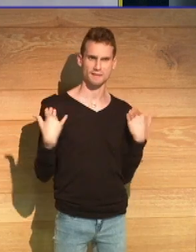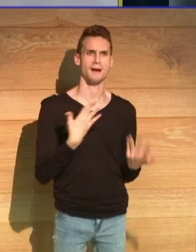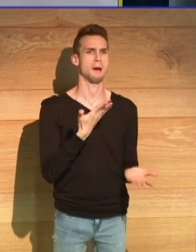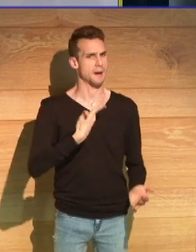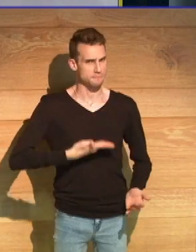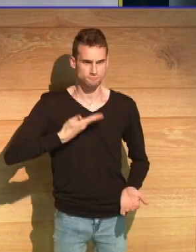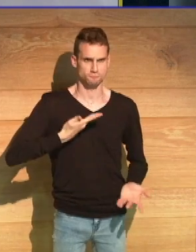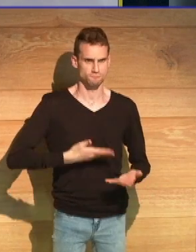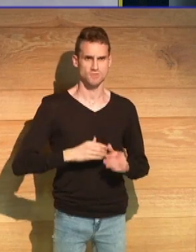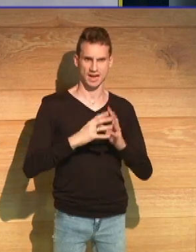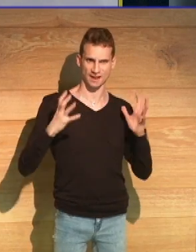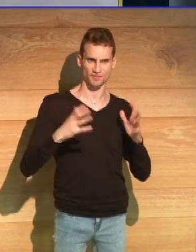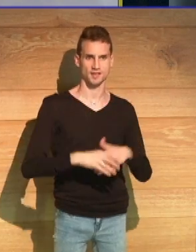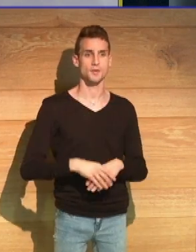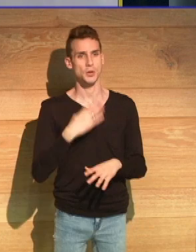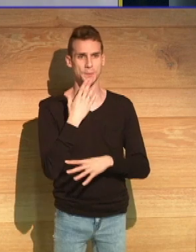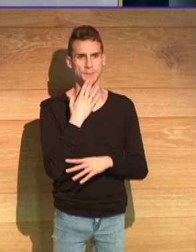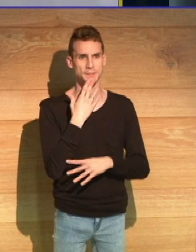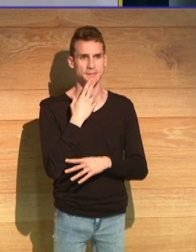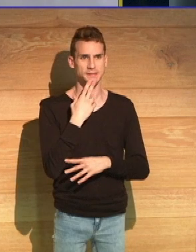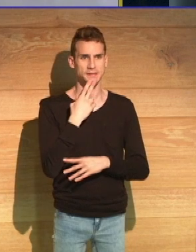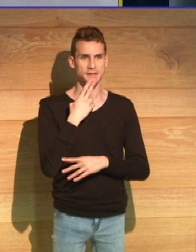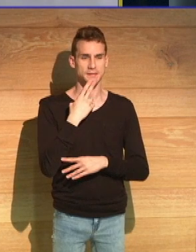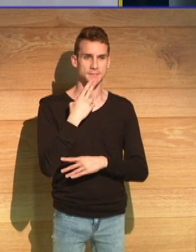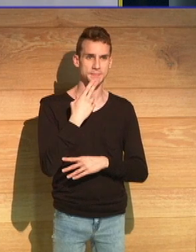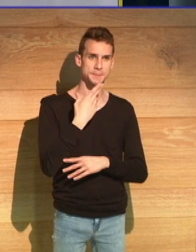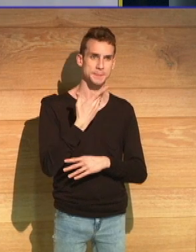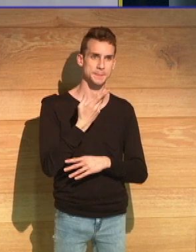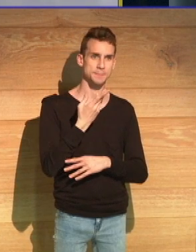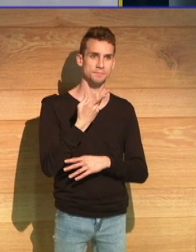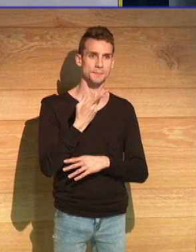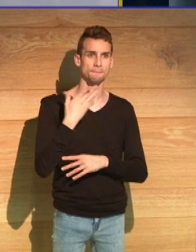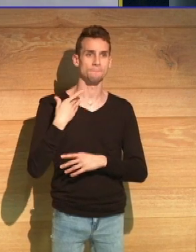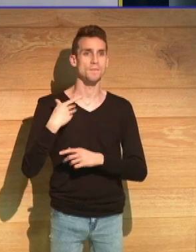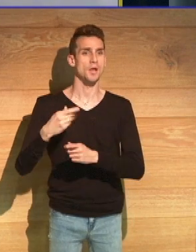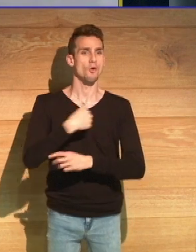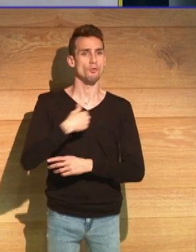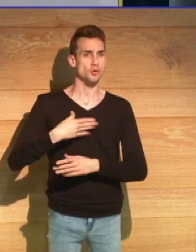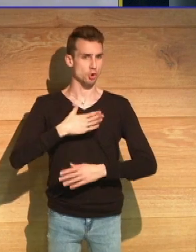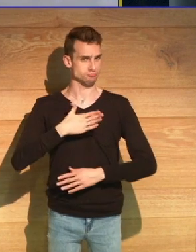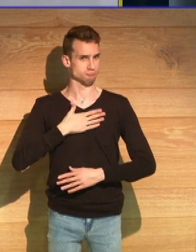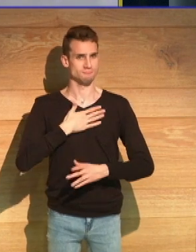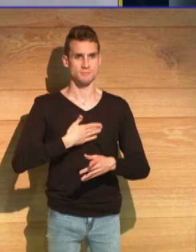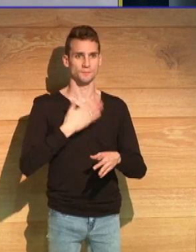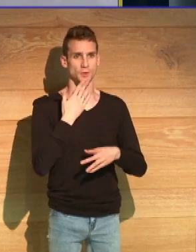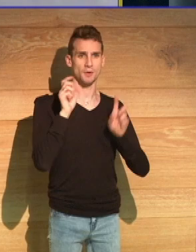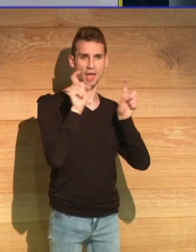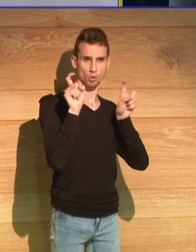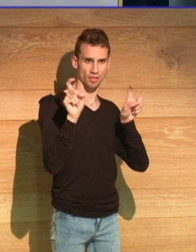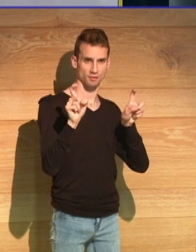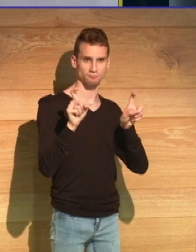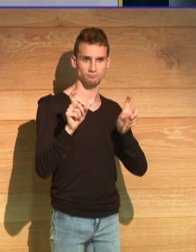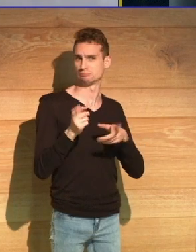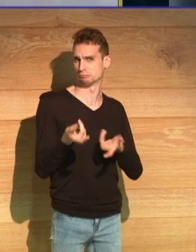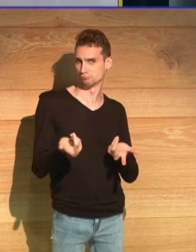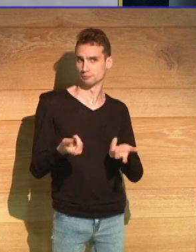cargara con una faceta de educadores también, ¿no?, que a veces